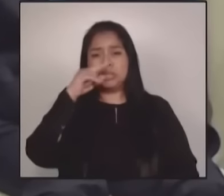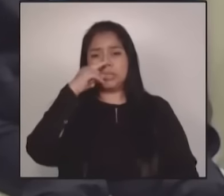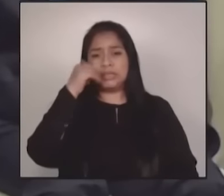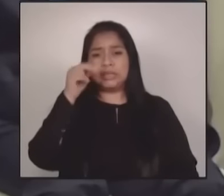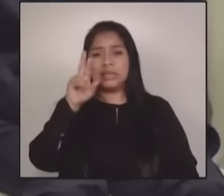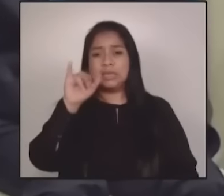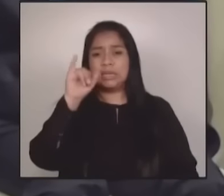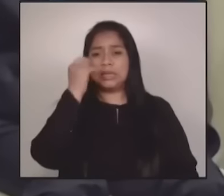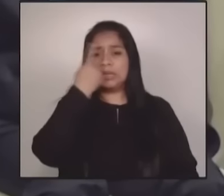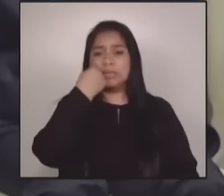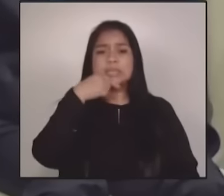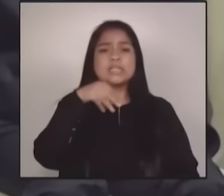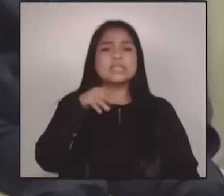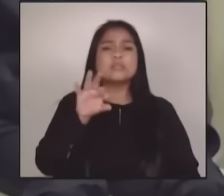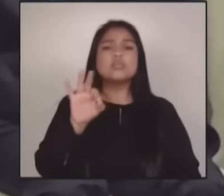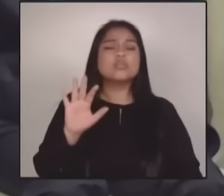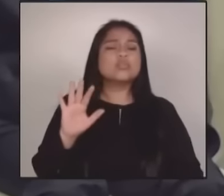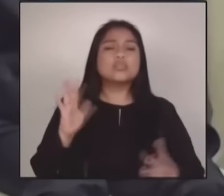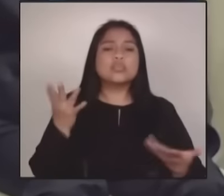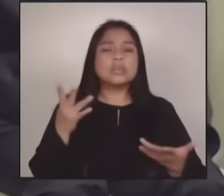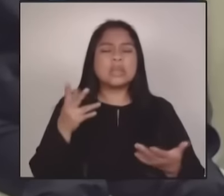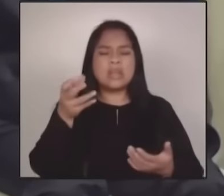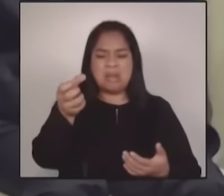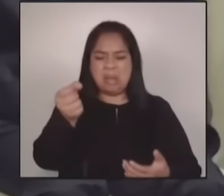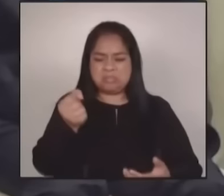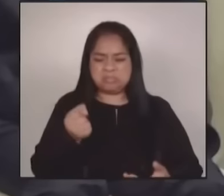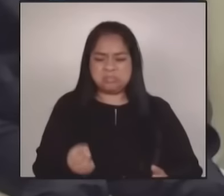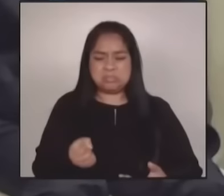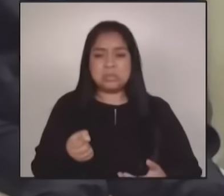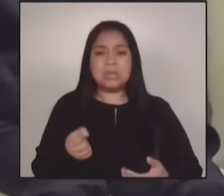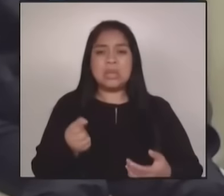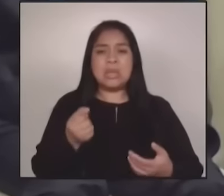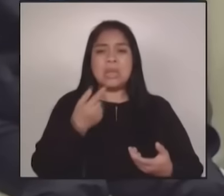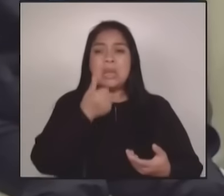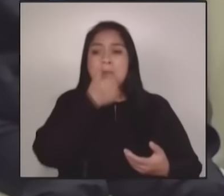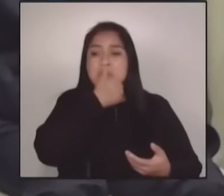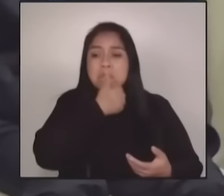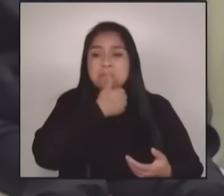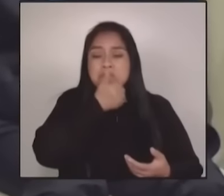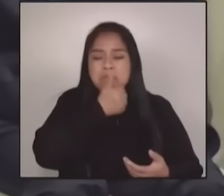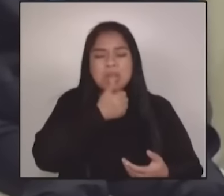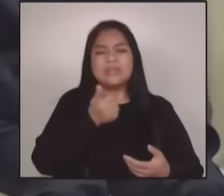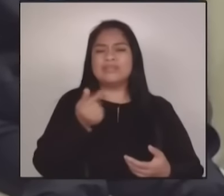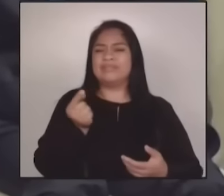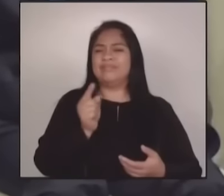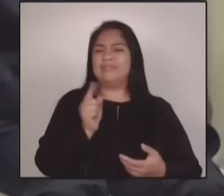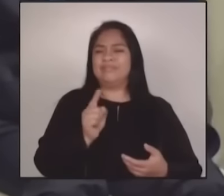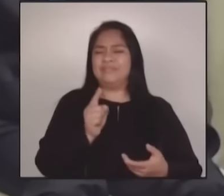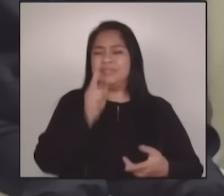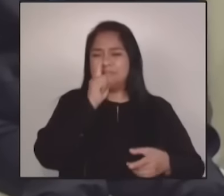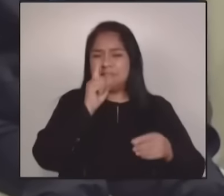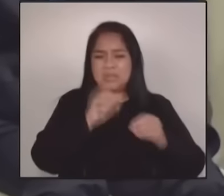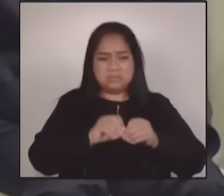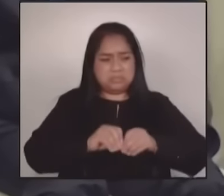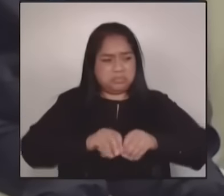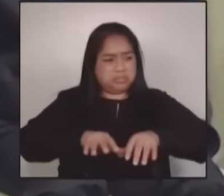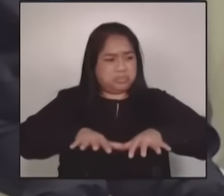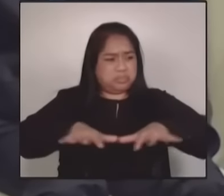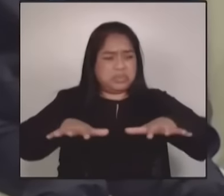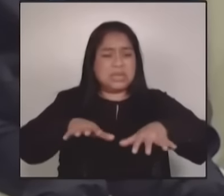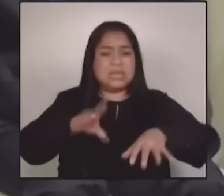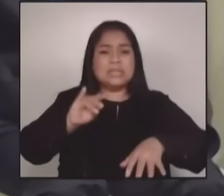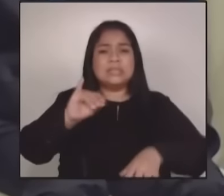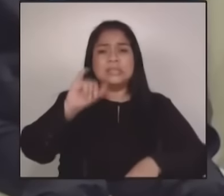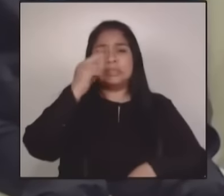propagación de la intolerancia, la restricción del disenso. Nos enfrentamos